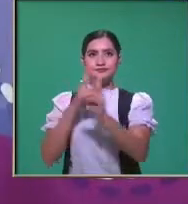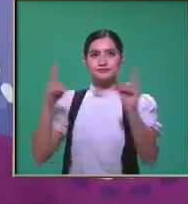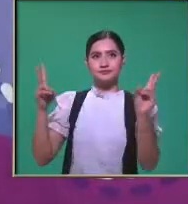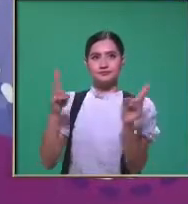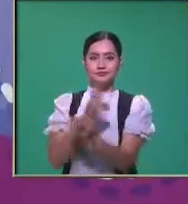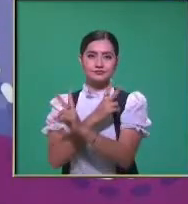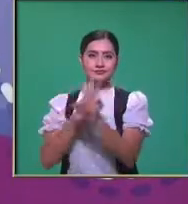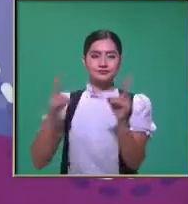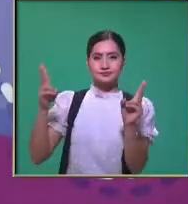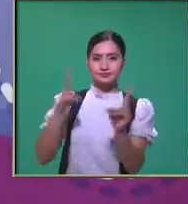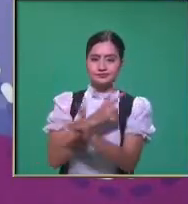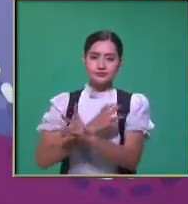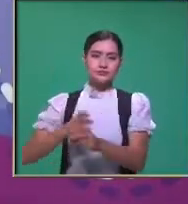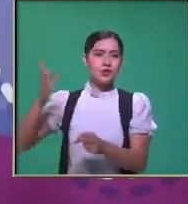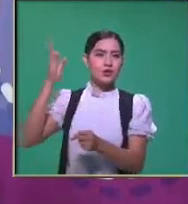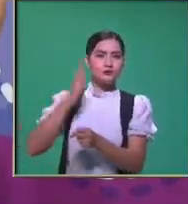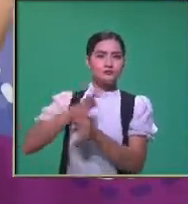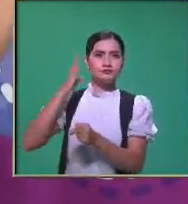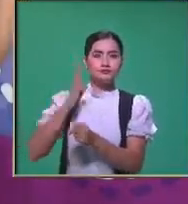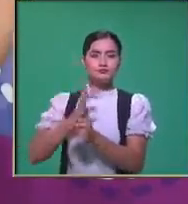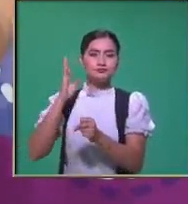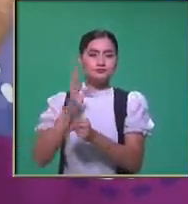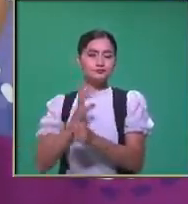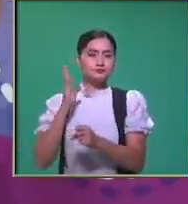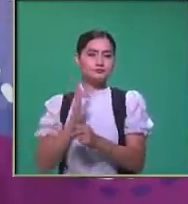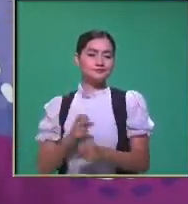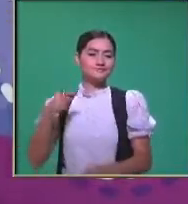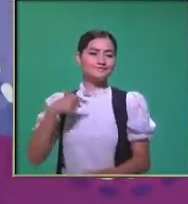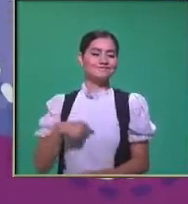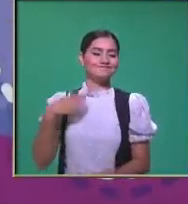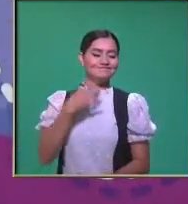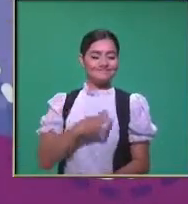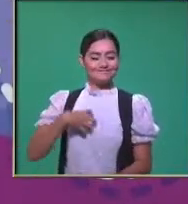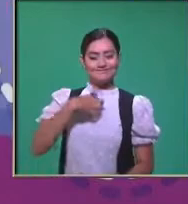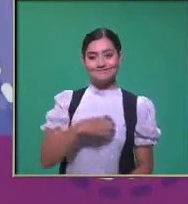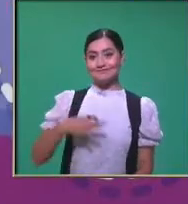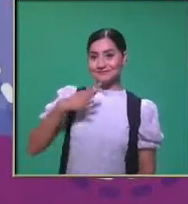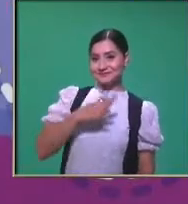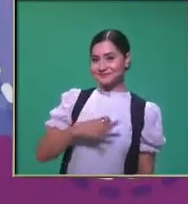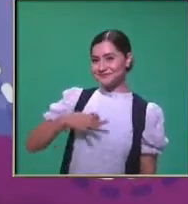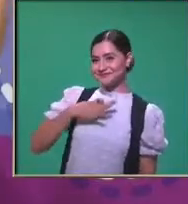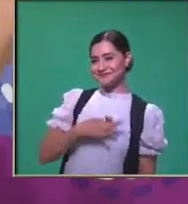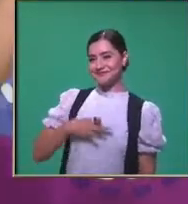instrumento, estoy feliz y estoy contento.